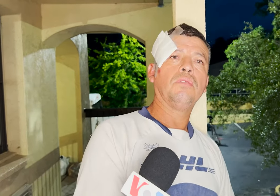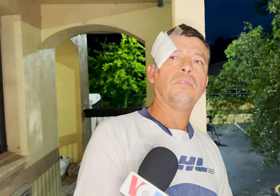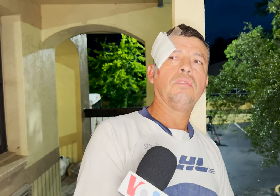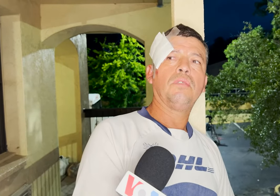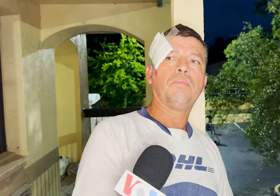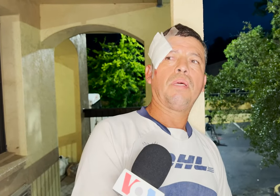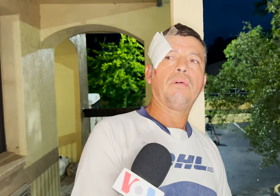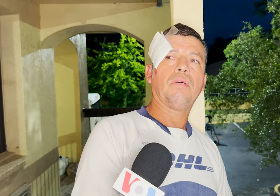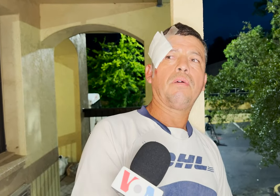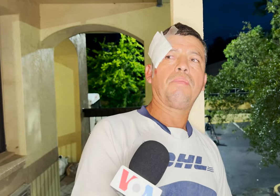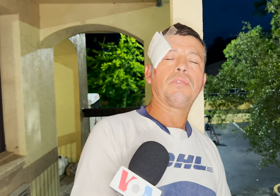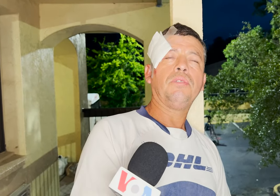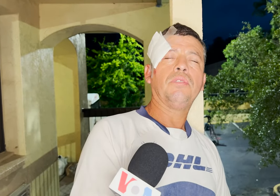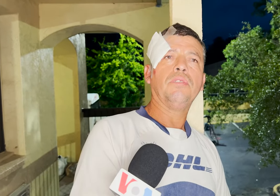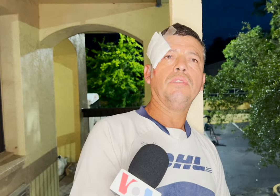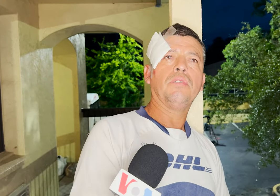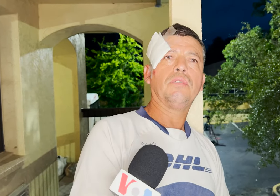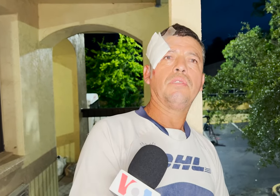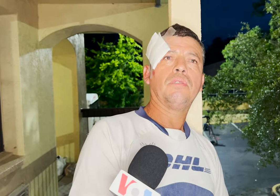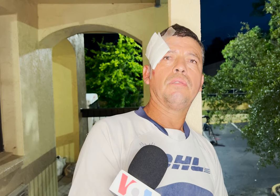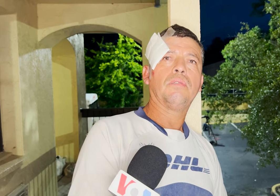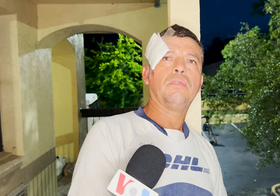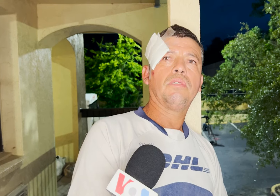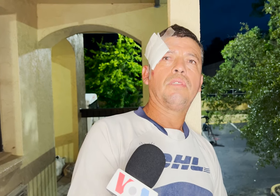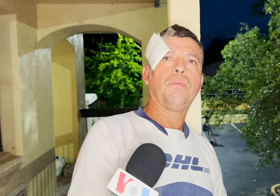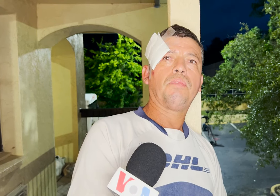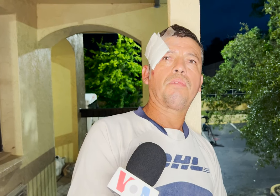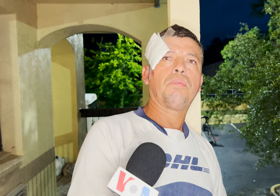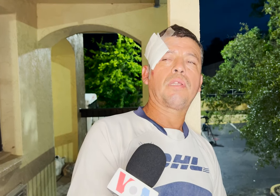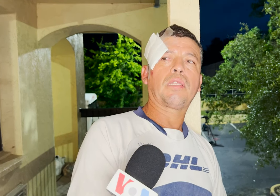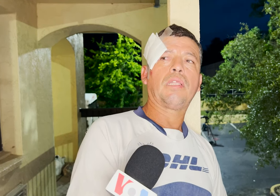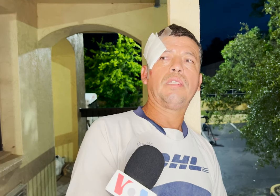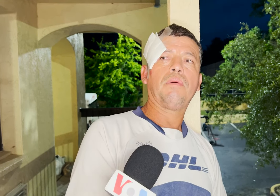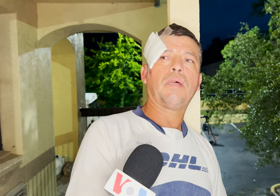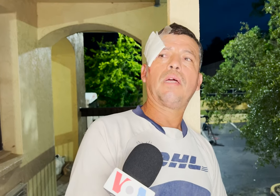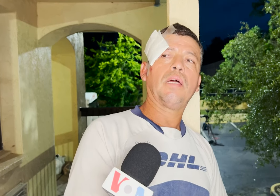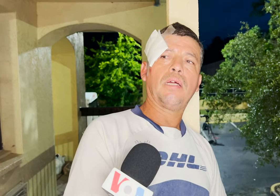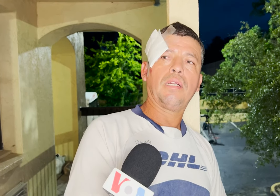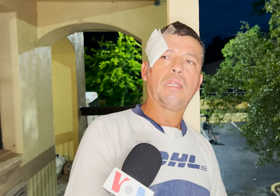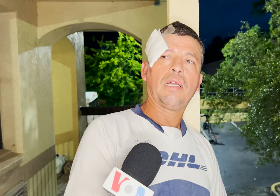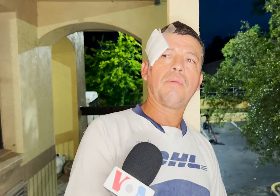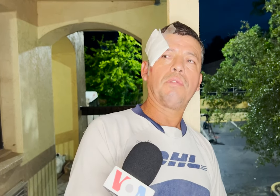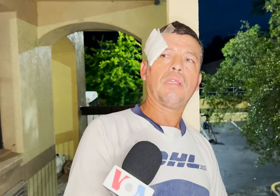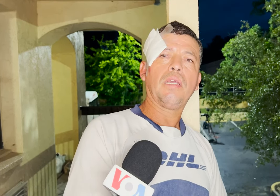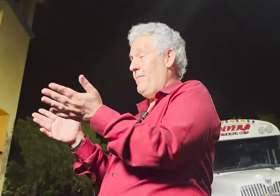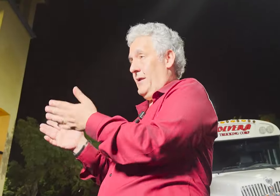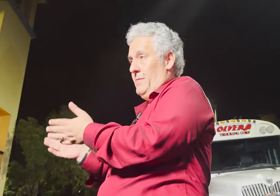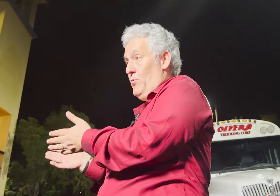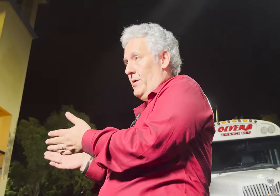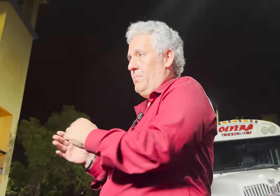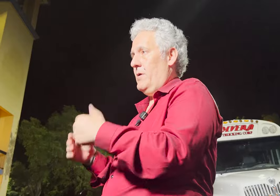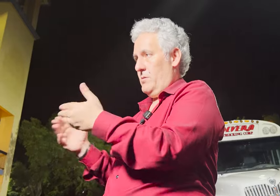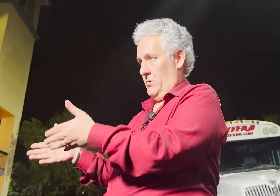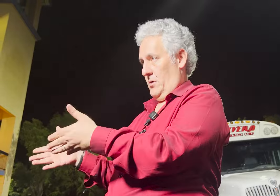autobús pero es lo que pasó sí por por tratar de esquivar al de la camioneta